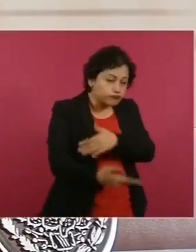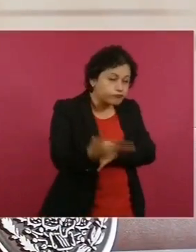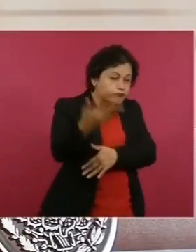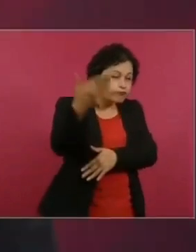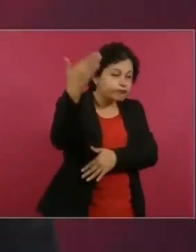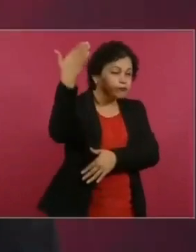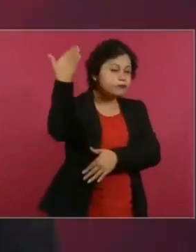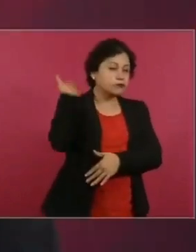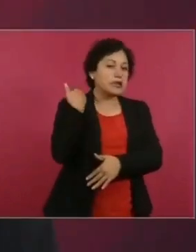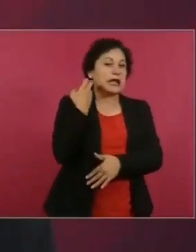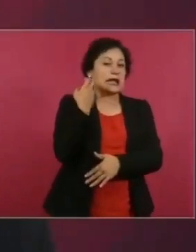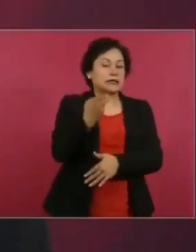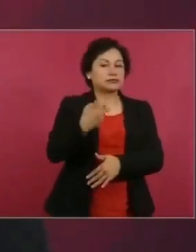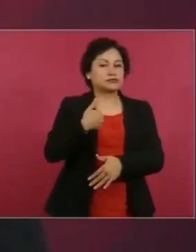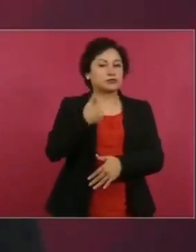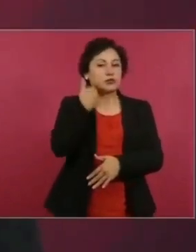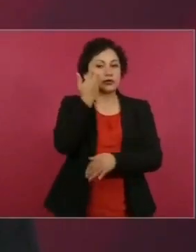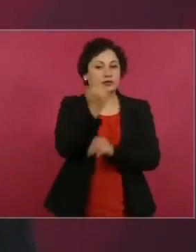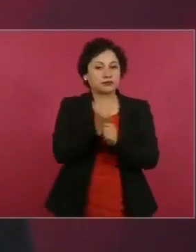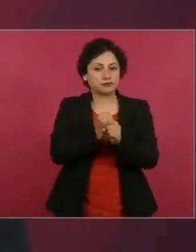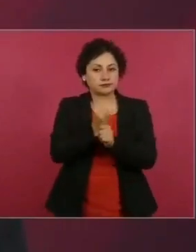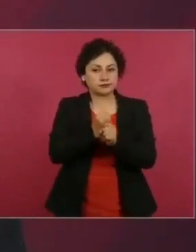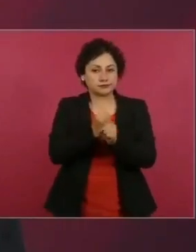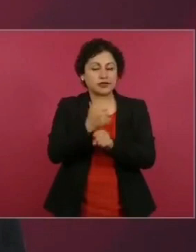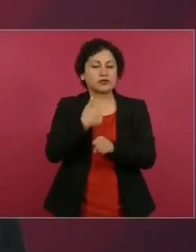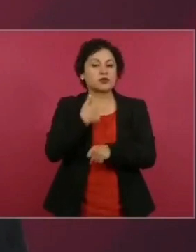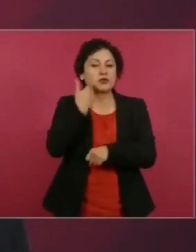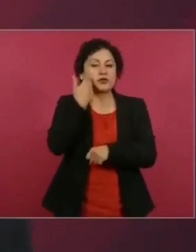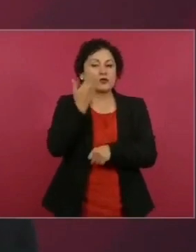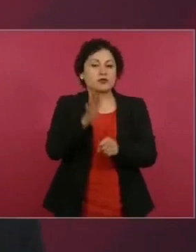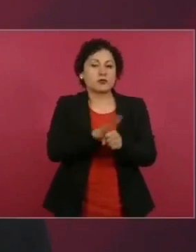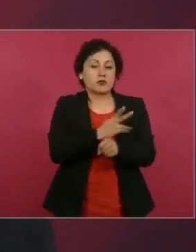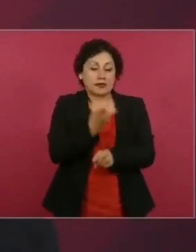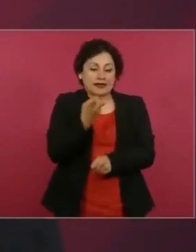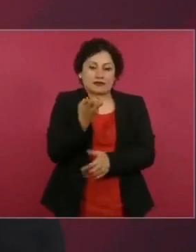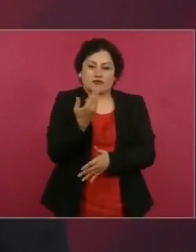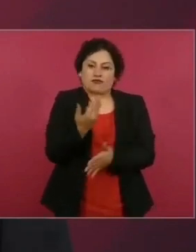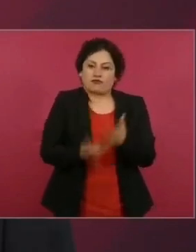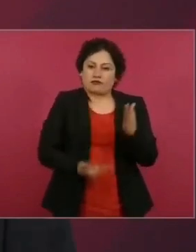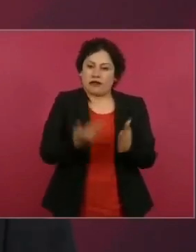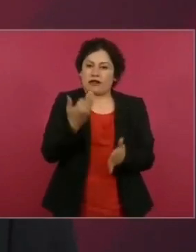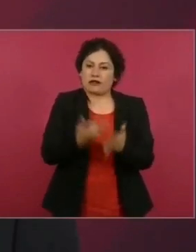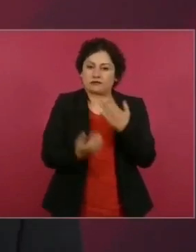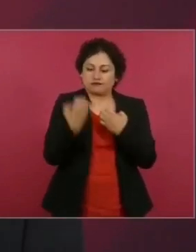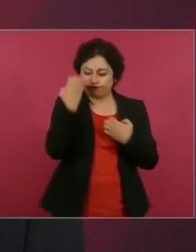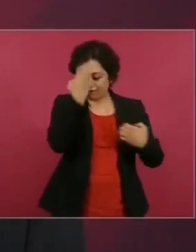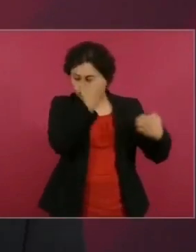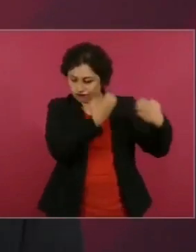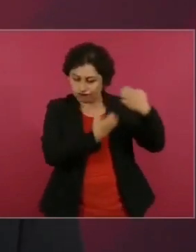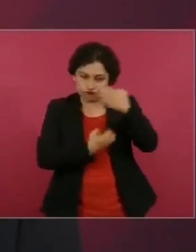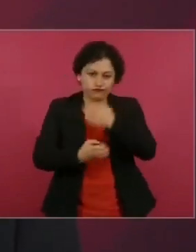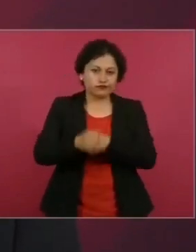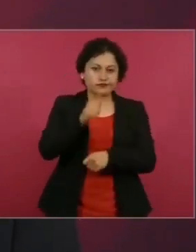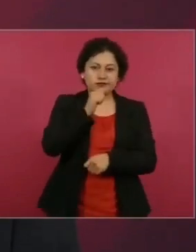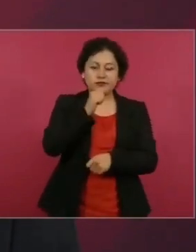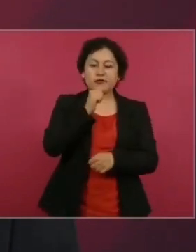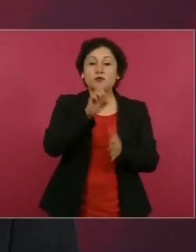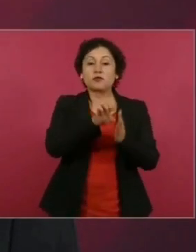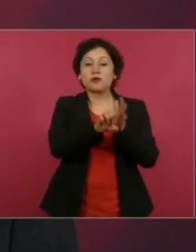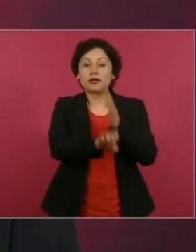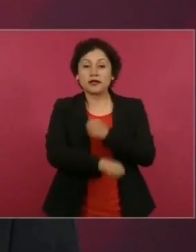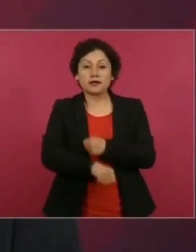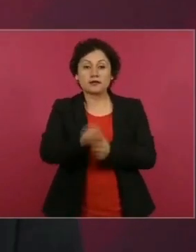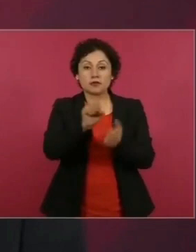porque no está estudiado, no está analizado, lo que haya en códices,